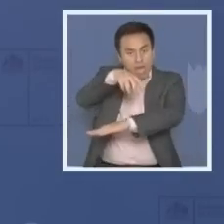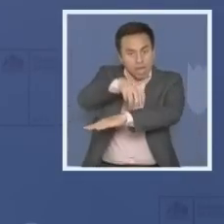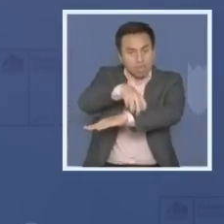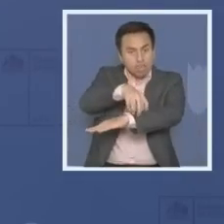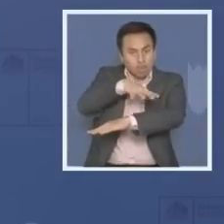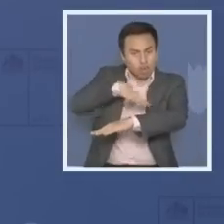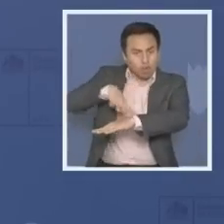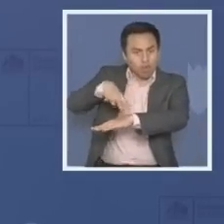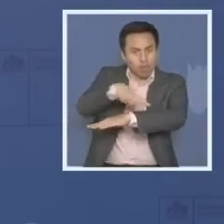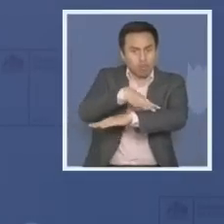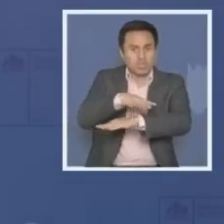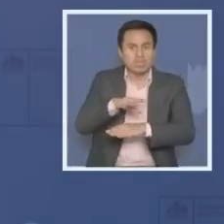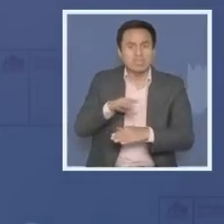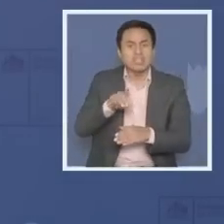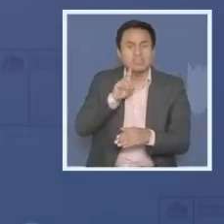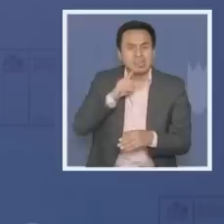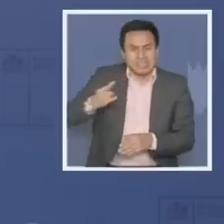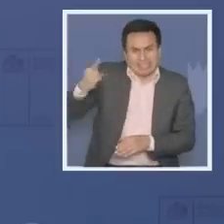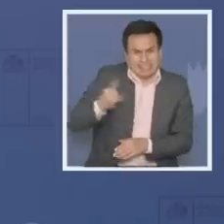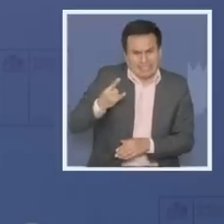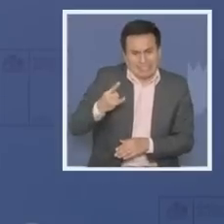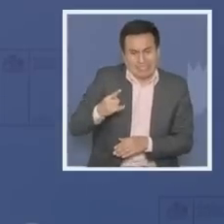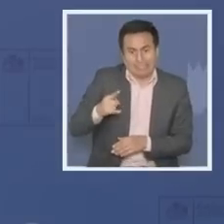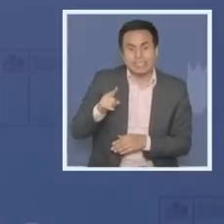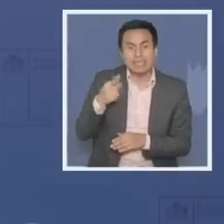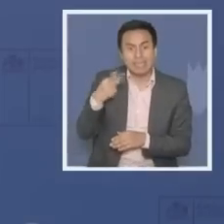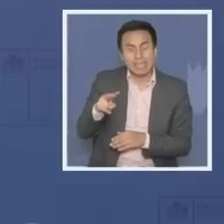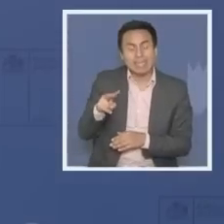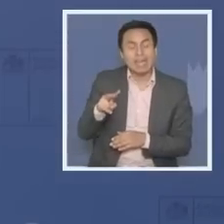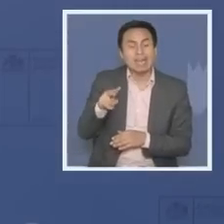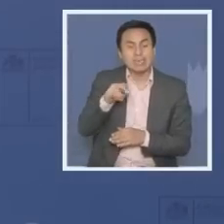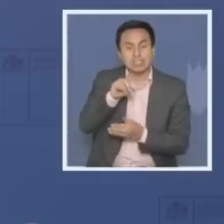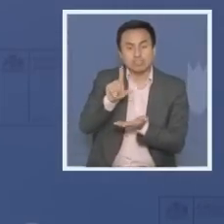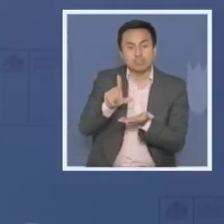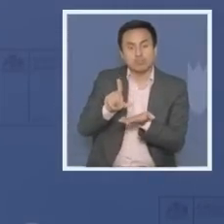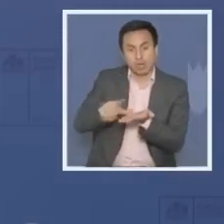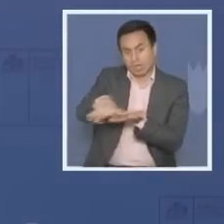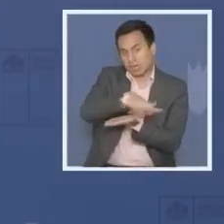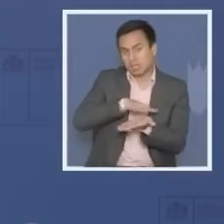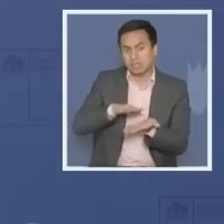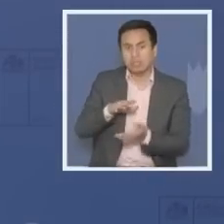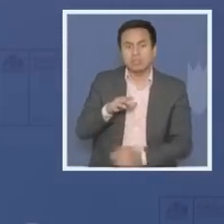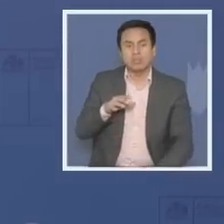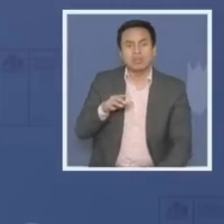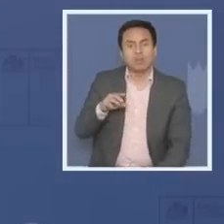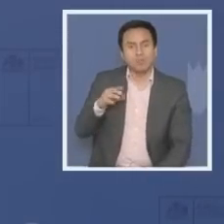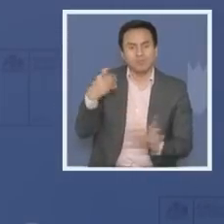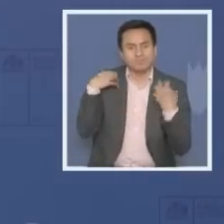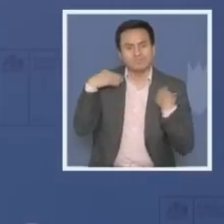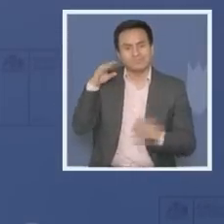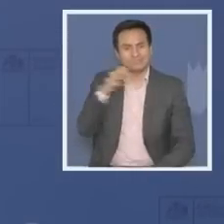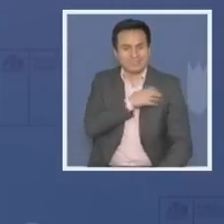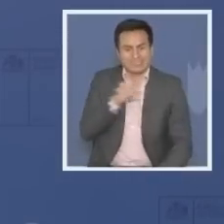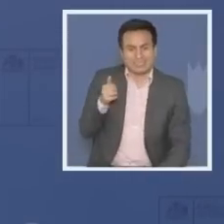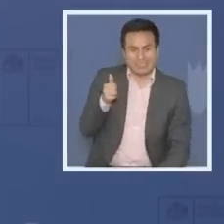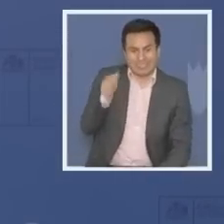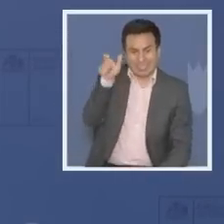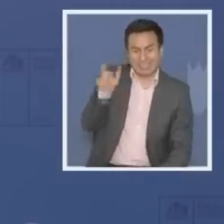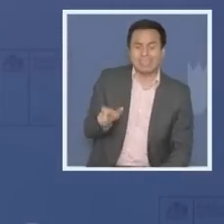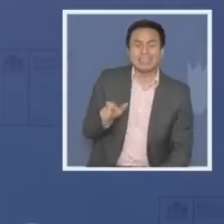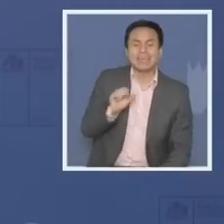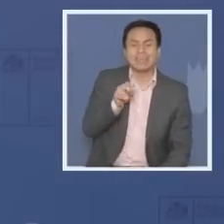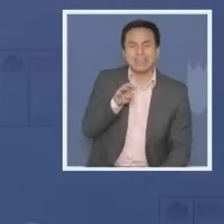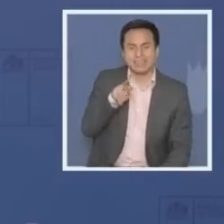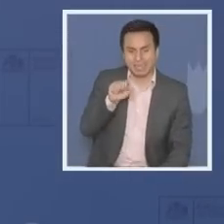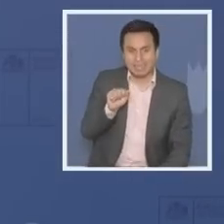región que estaba con estado de emergencia, el GEDENA de la zona, que es el contraalmirante Jorge Alberto Keitel, asume también como